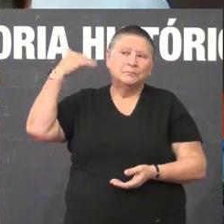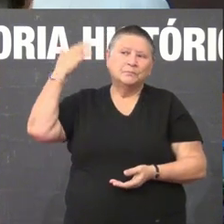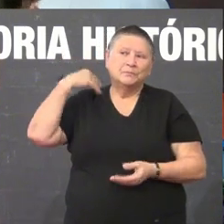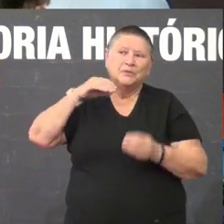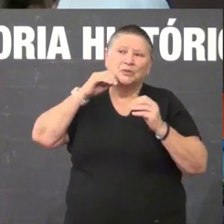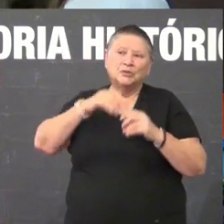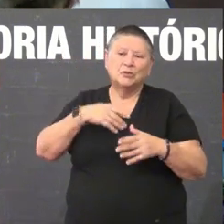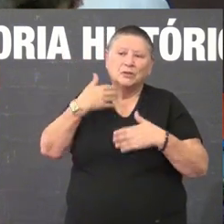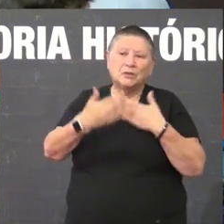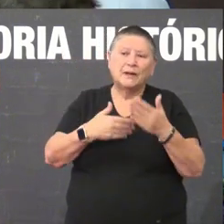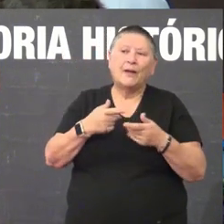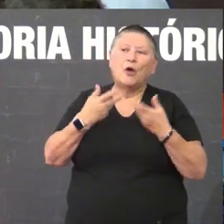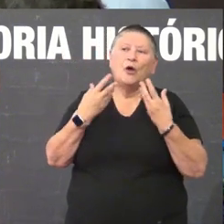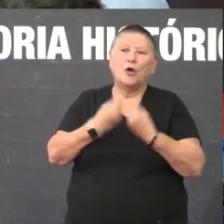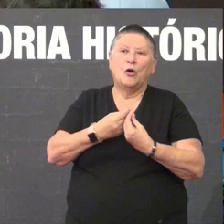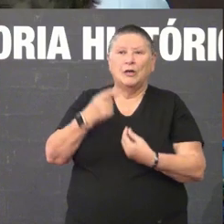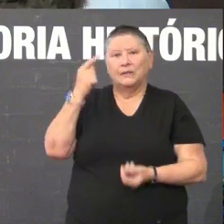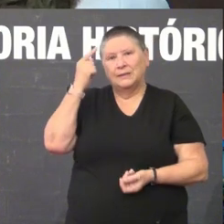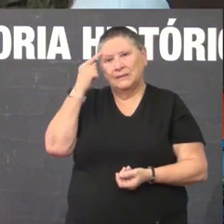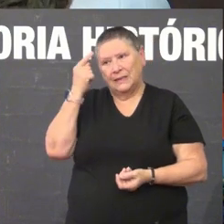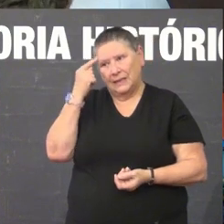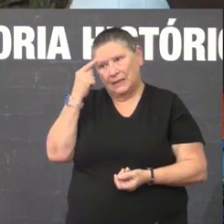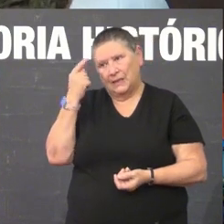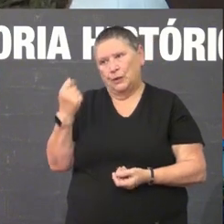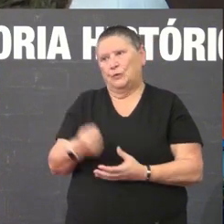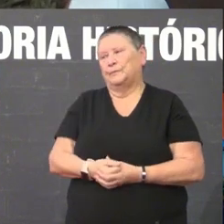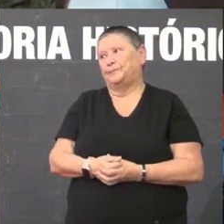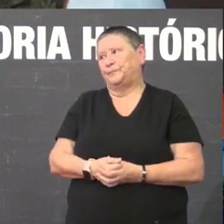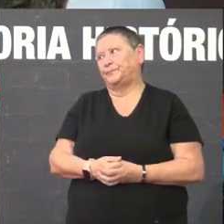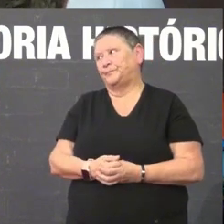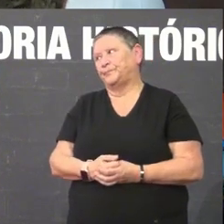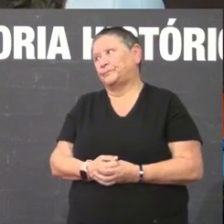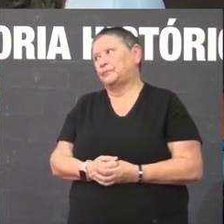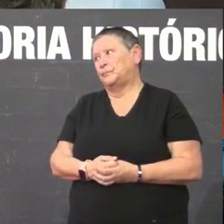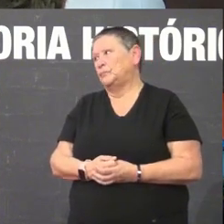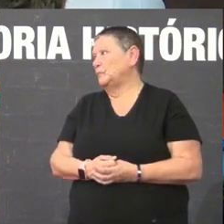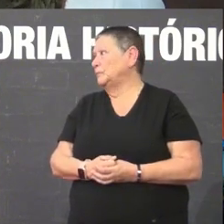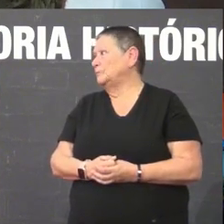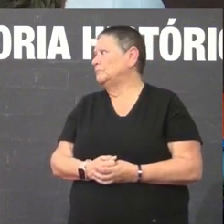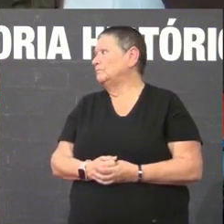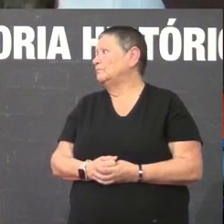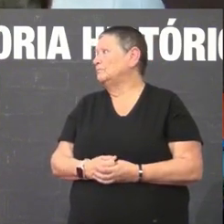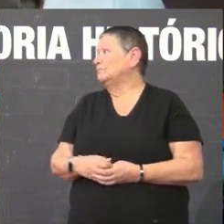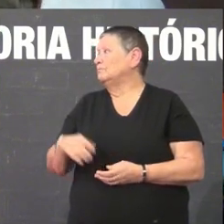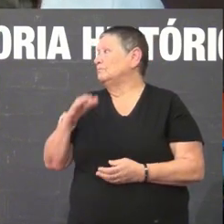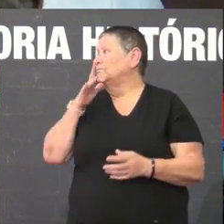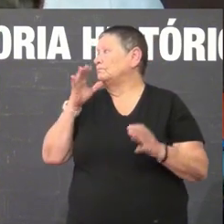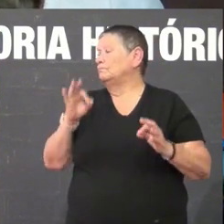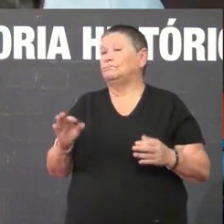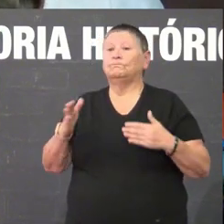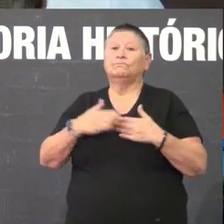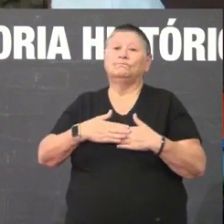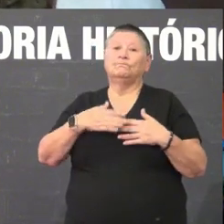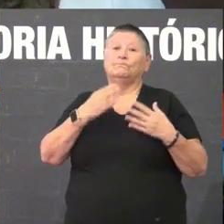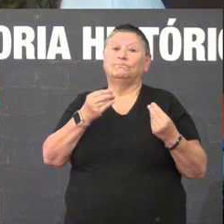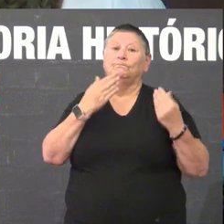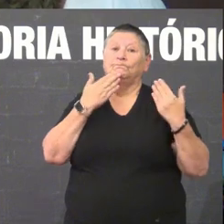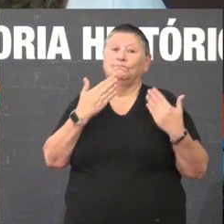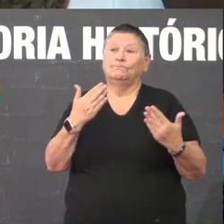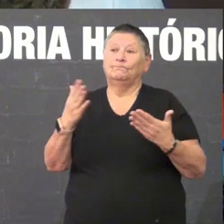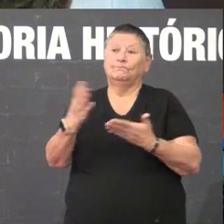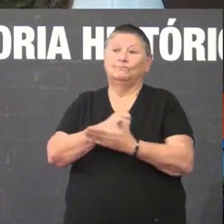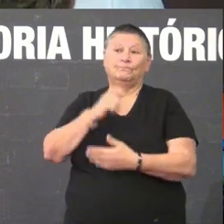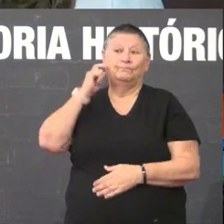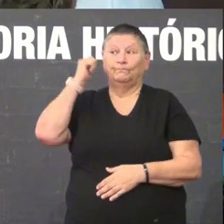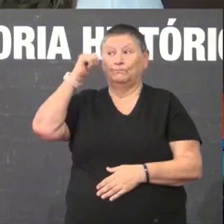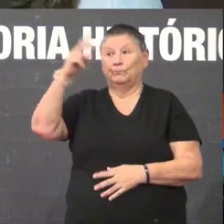posibilidades en el presente y en el futuro bueno qué vamos Gracias a todas por